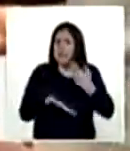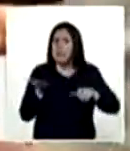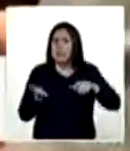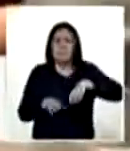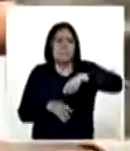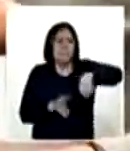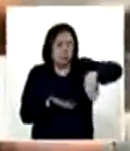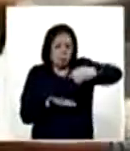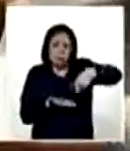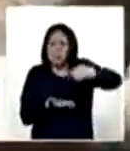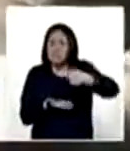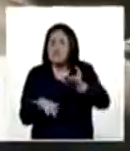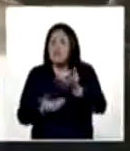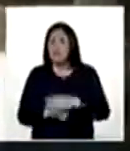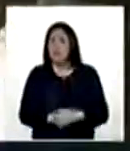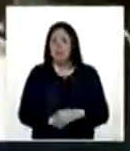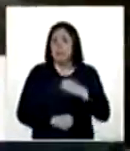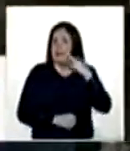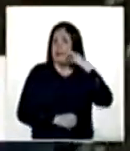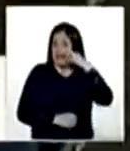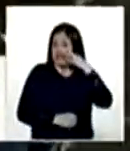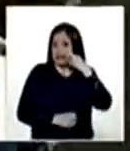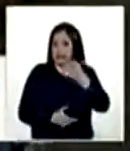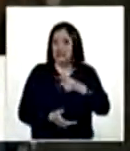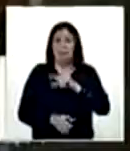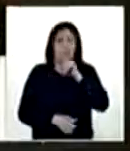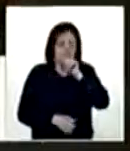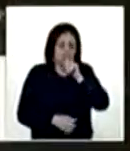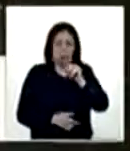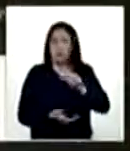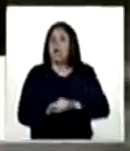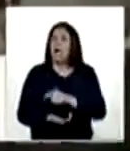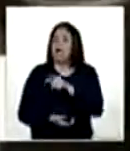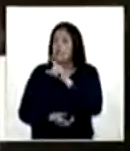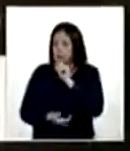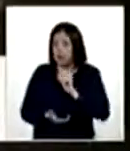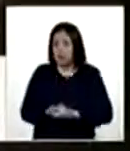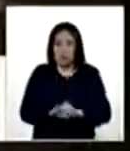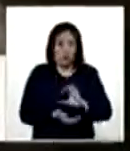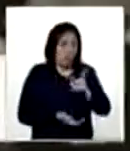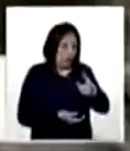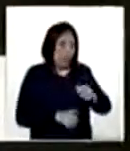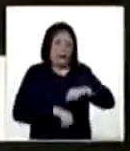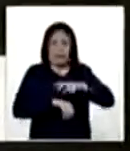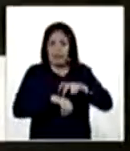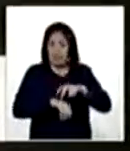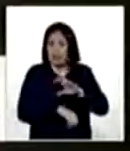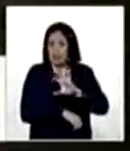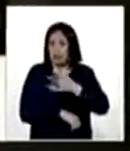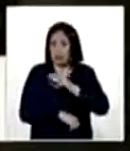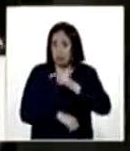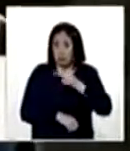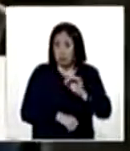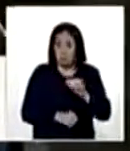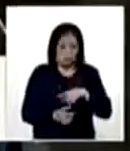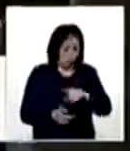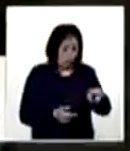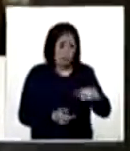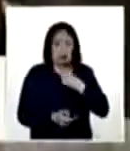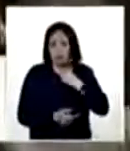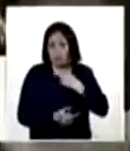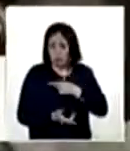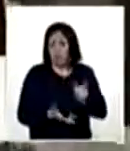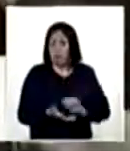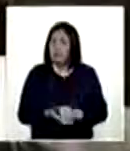era su preferido? Carne, pollo. Pollito. Chuño. Chuñito, mira. Ah, todo eso era preferido.